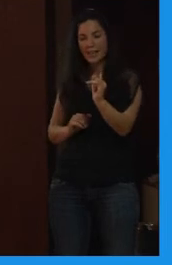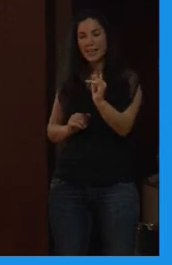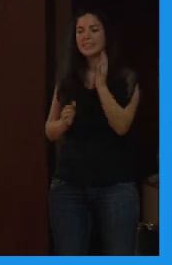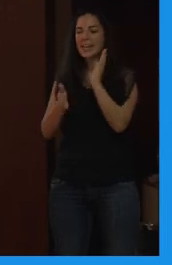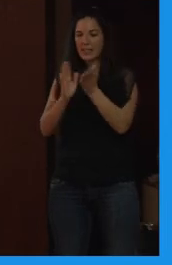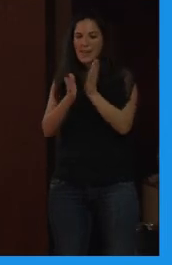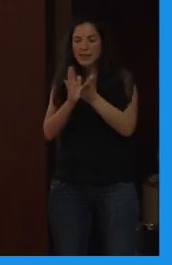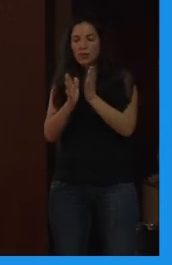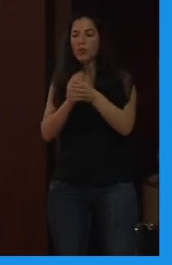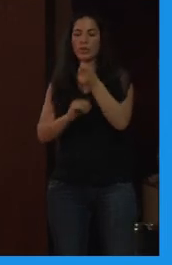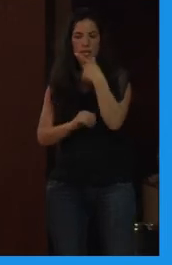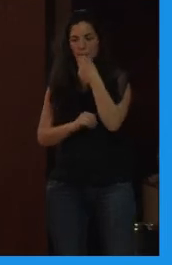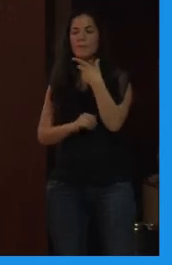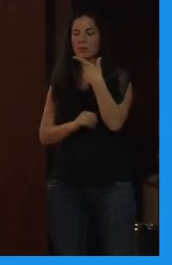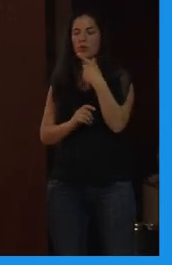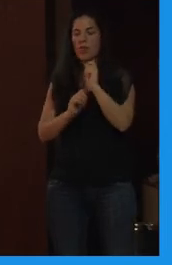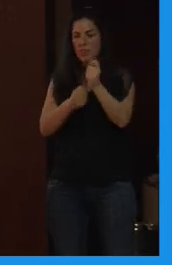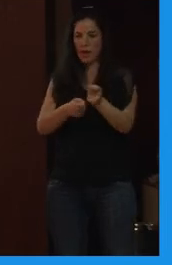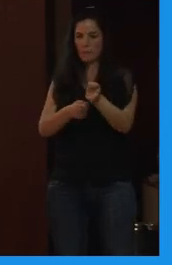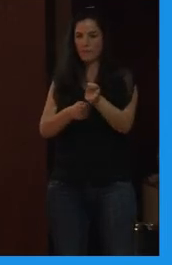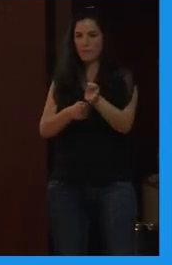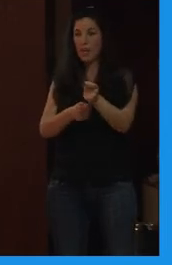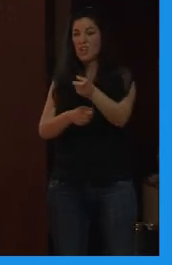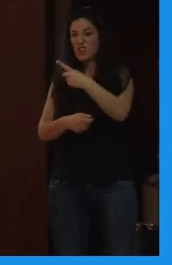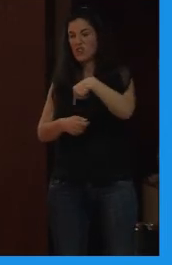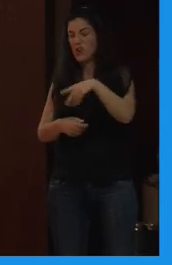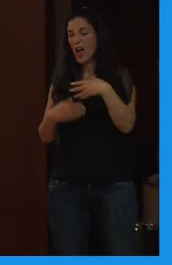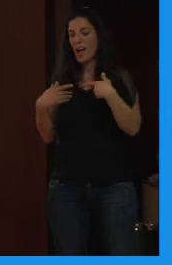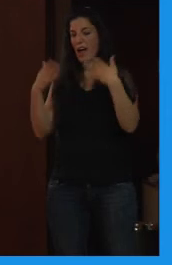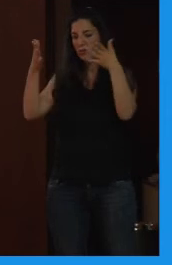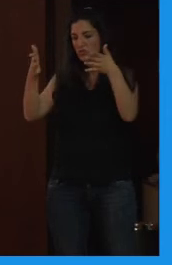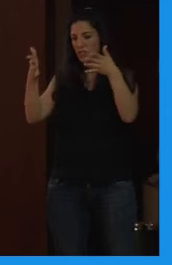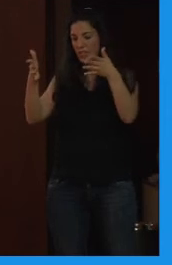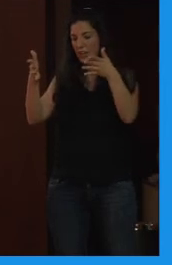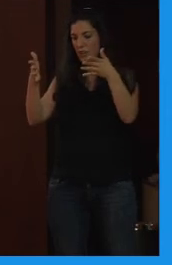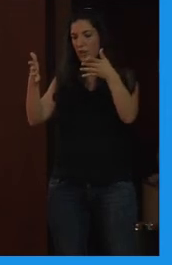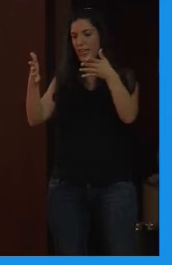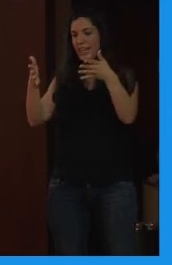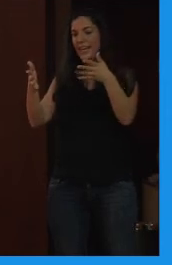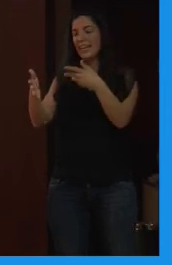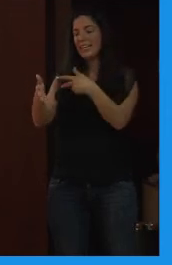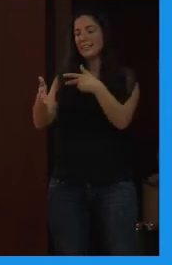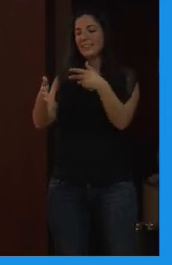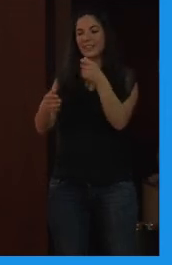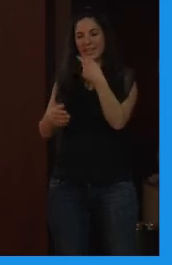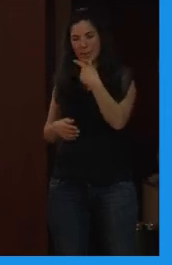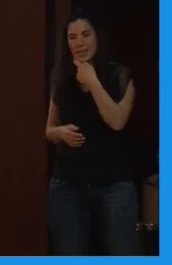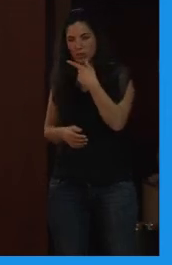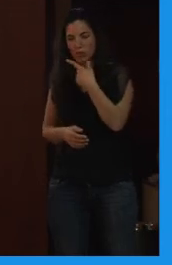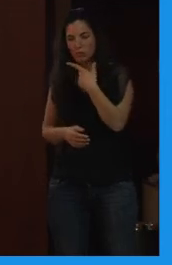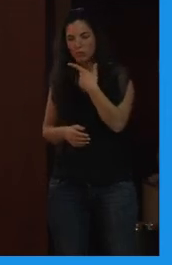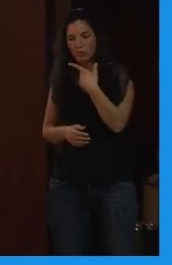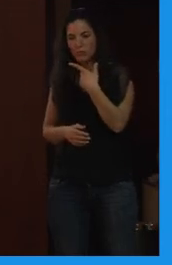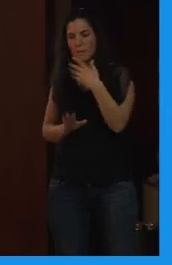una fibromialgia, a todas os aconsejaría el despistaje de la hormona tiroidea, a todas, pero por supuesto a